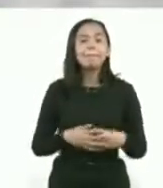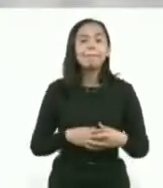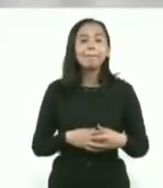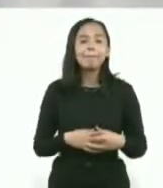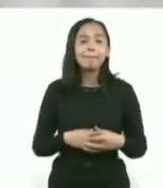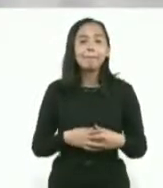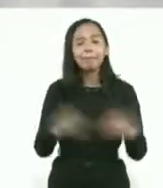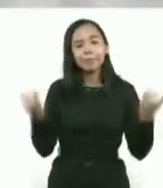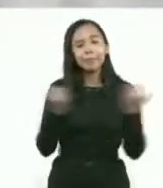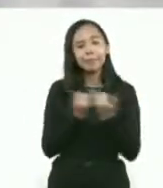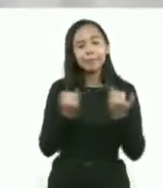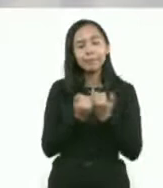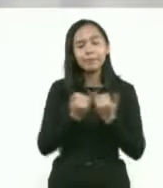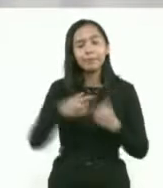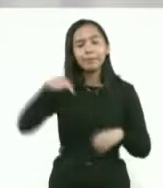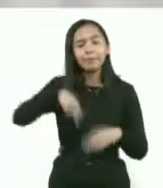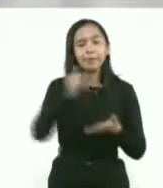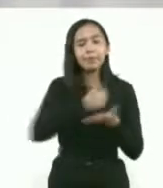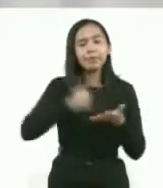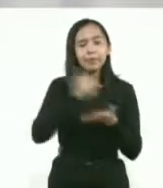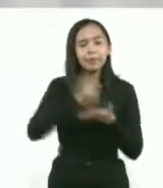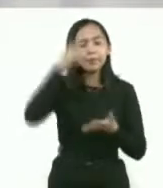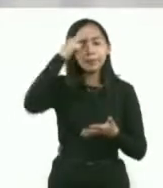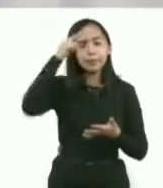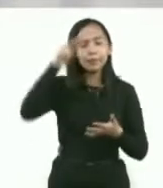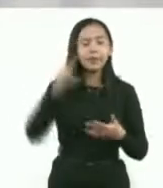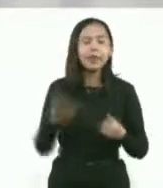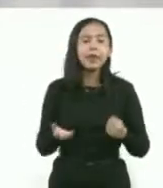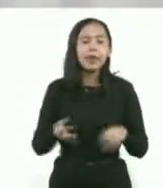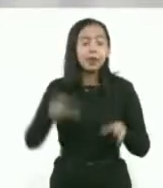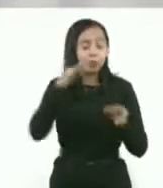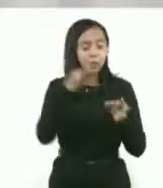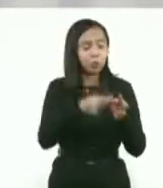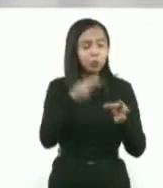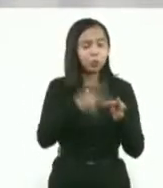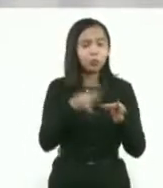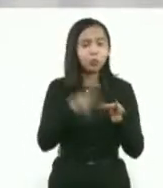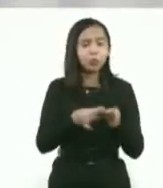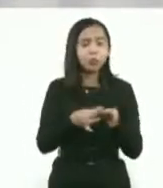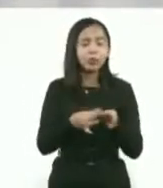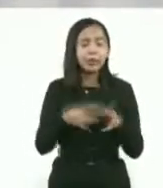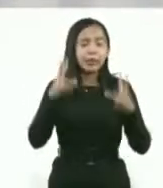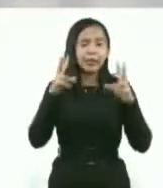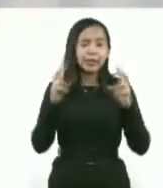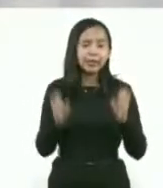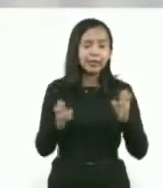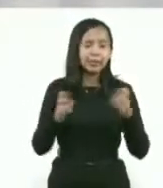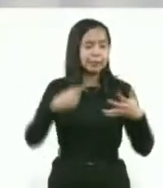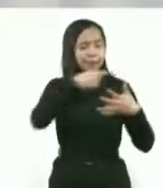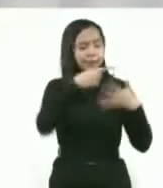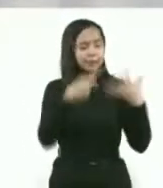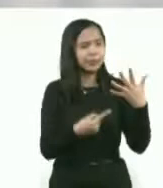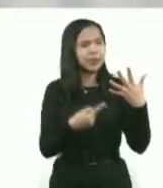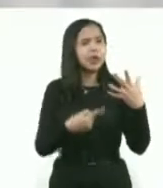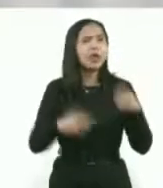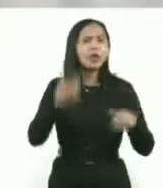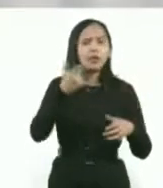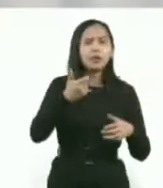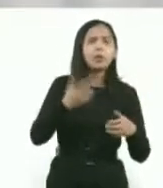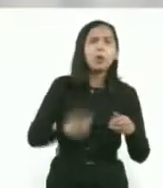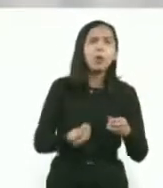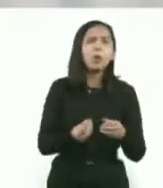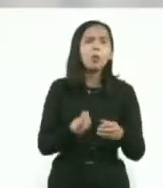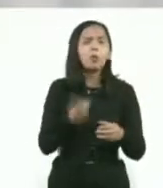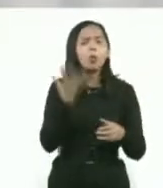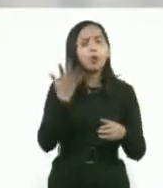máximos y aquí en la Ciudad de México se ha venido cumpliendo el tema de los precios máximos. Ya no